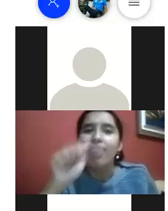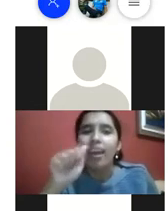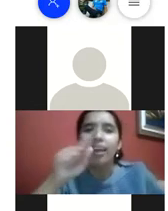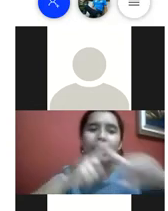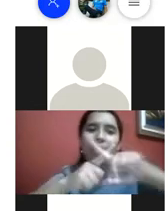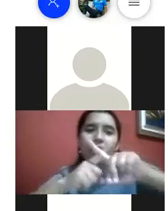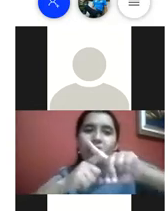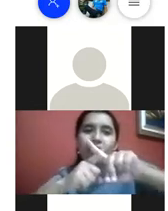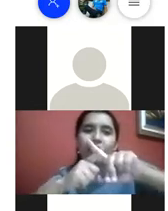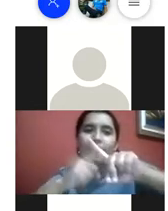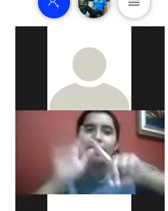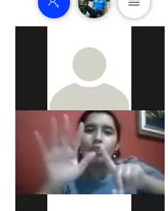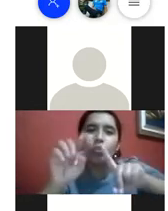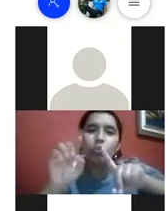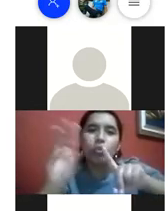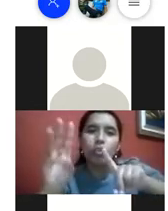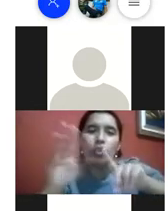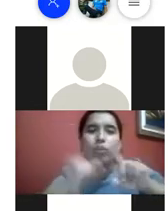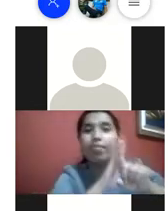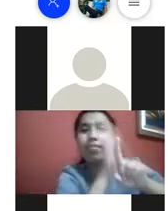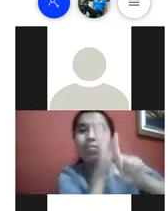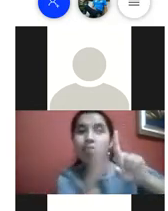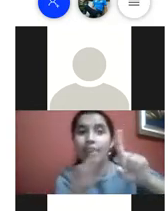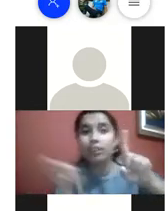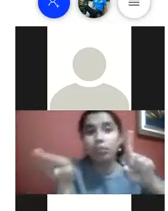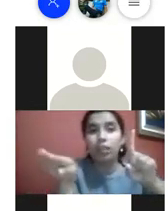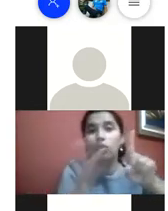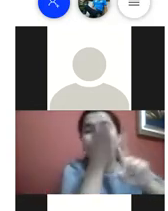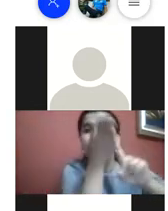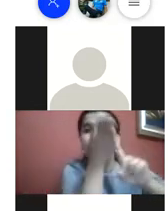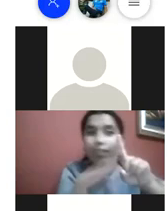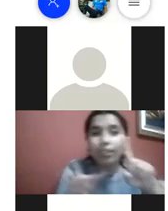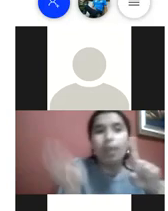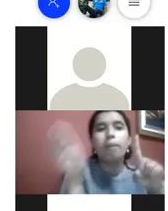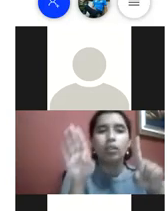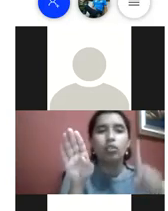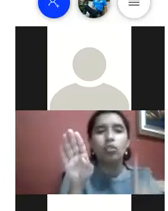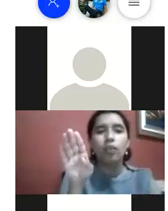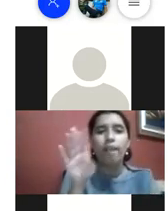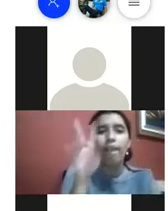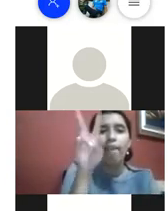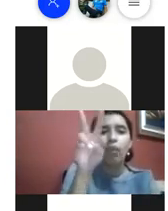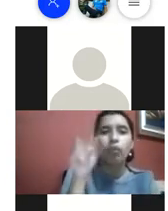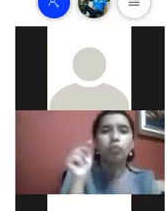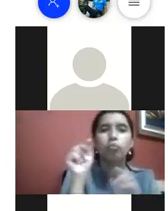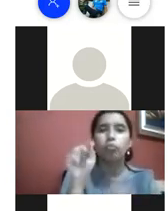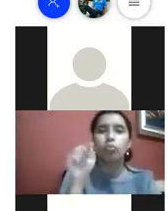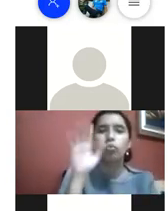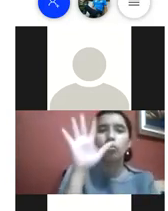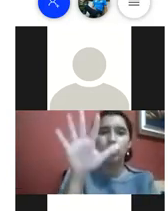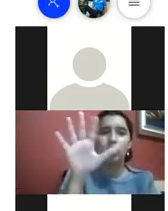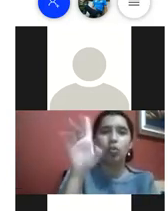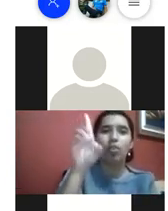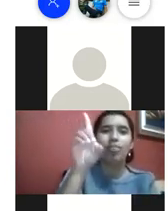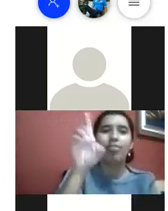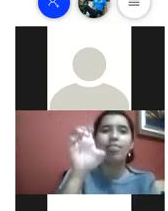Y una desviación típica o una desviación estándar de 2.5.